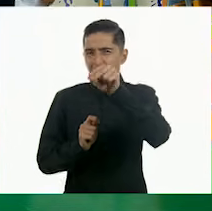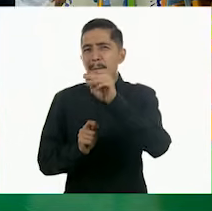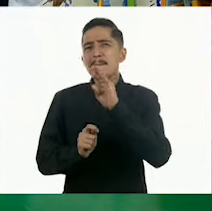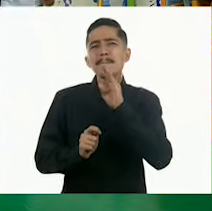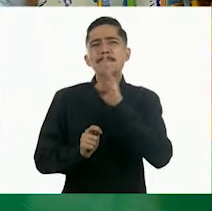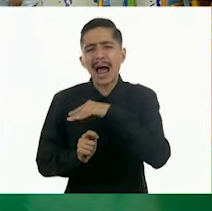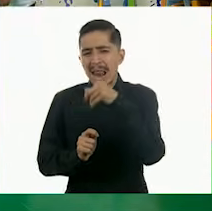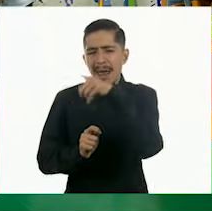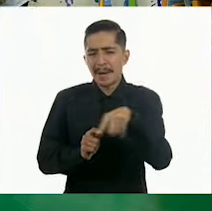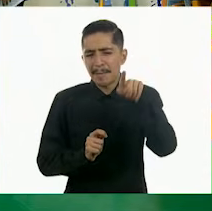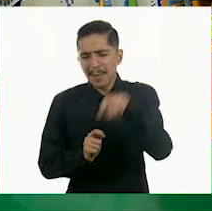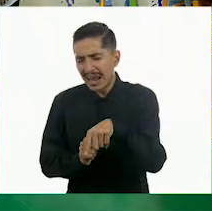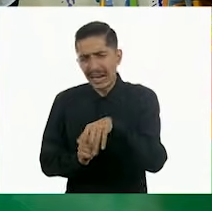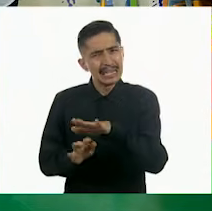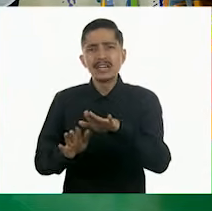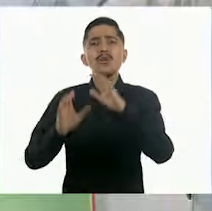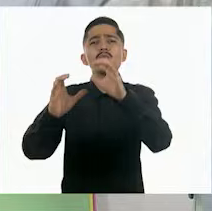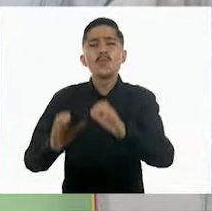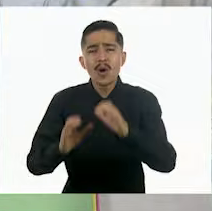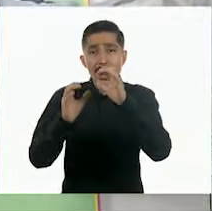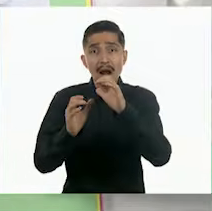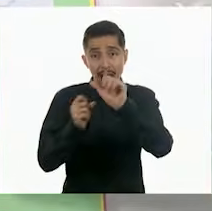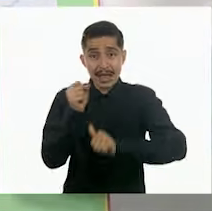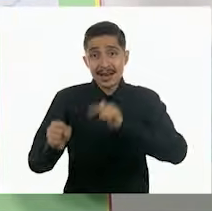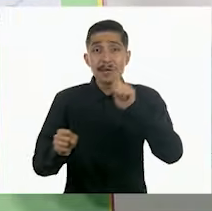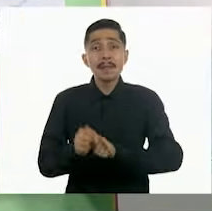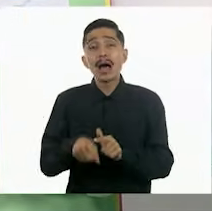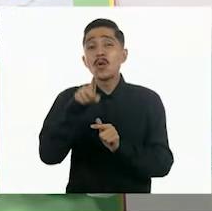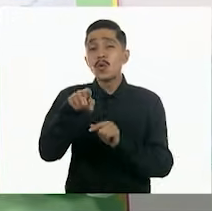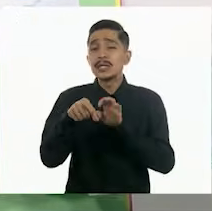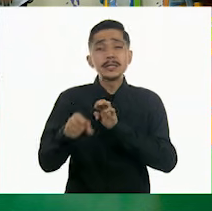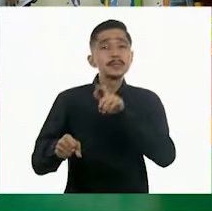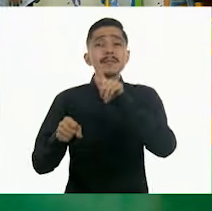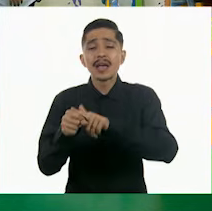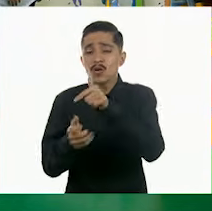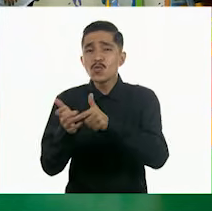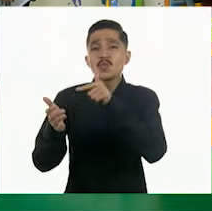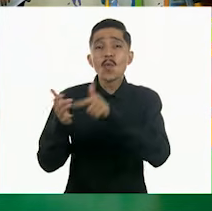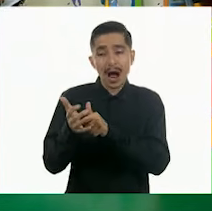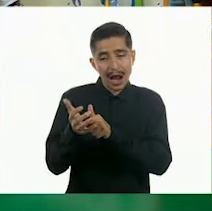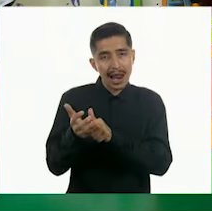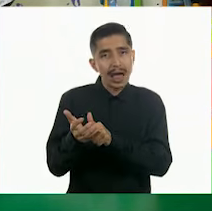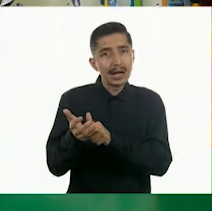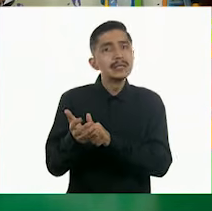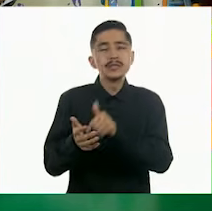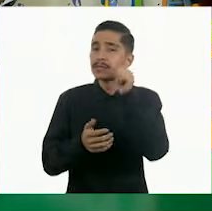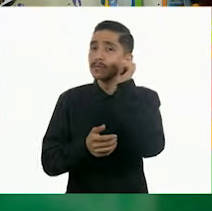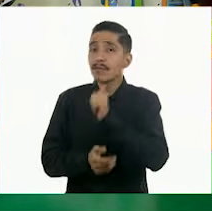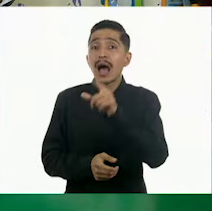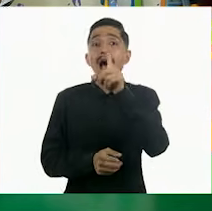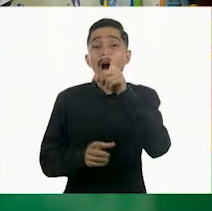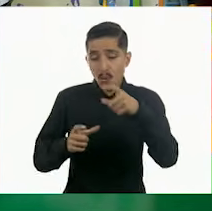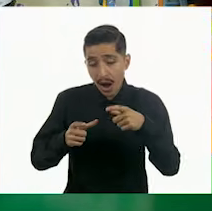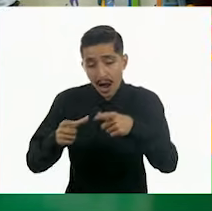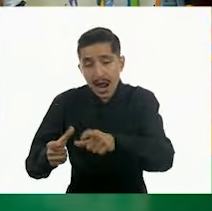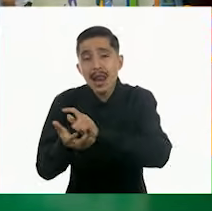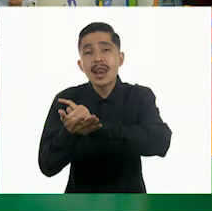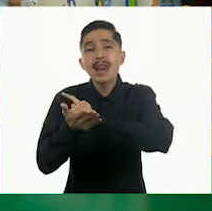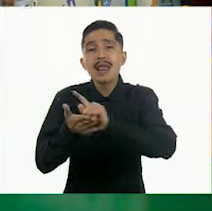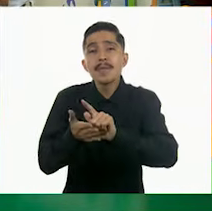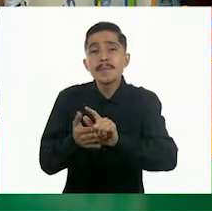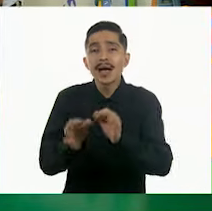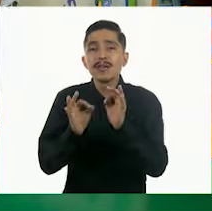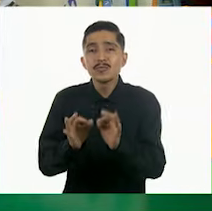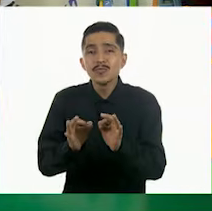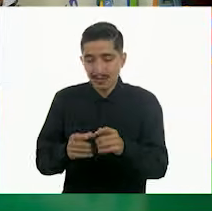cuidados para tu mascota. Destínale un lugar especial. Dale siempre agua limpia y fresca. Claro.